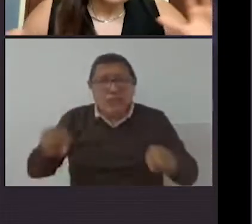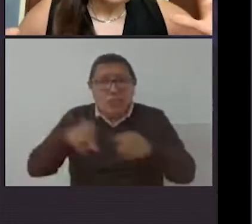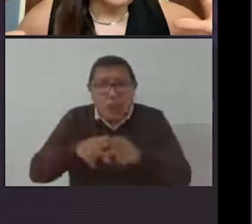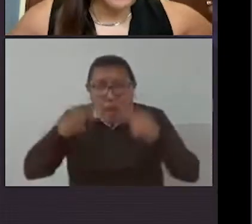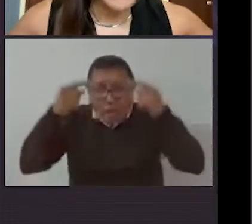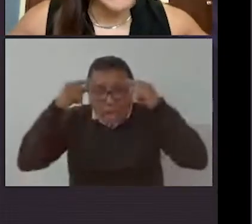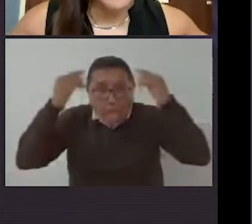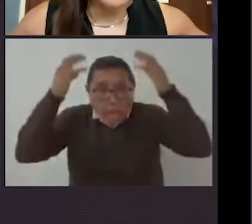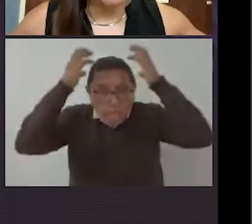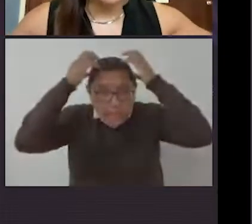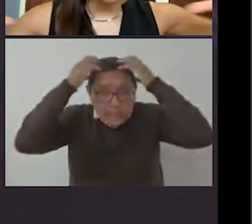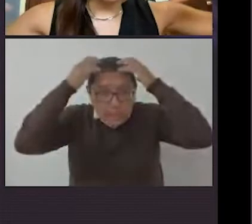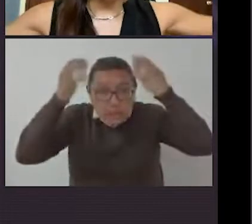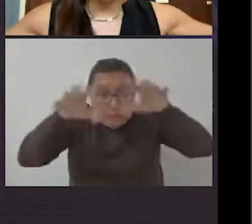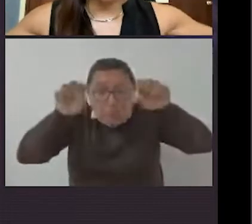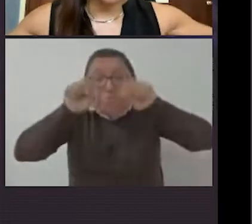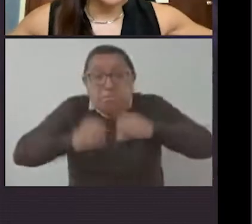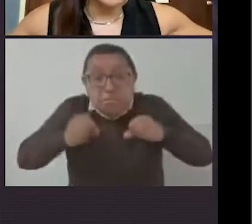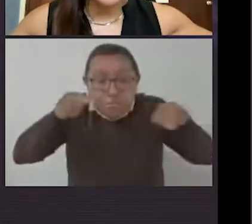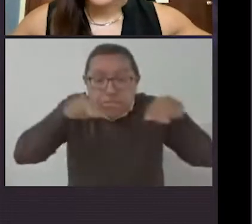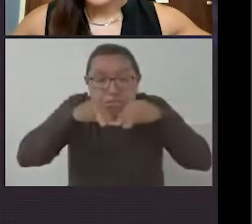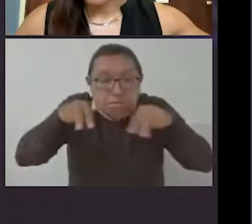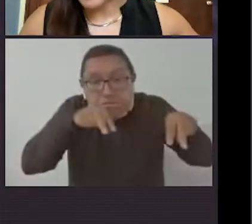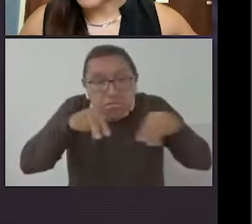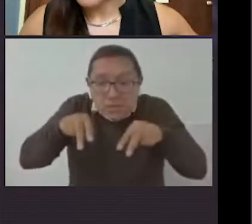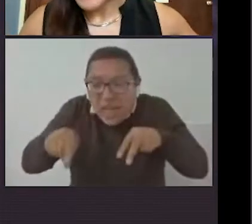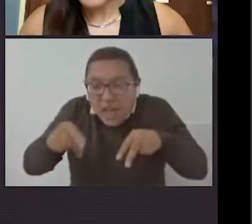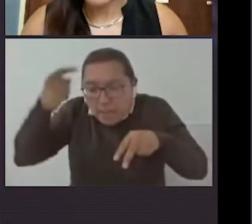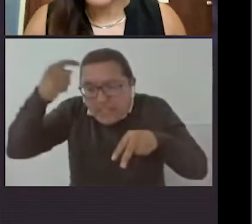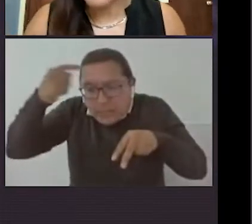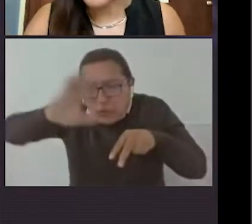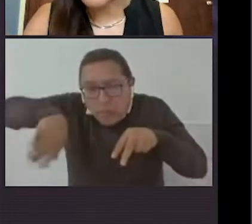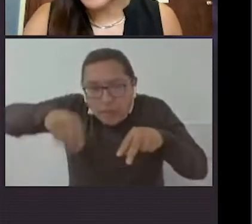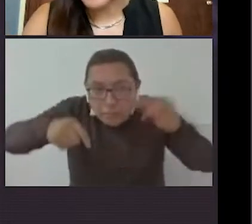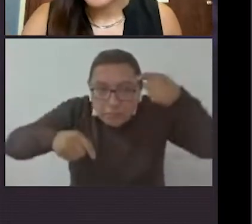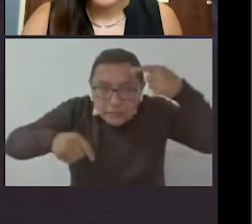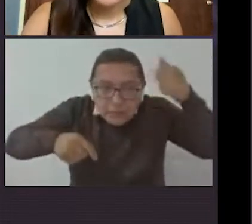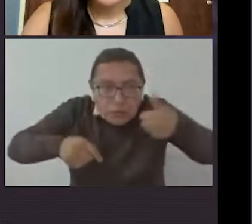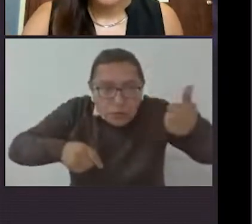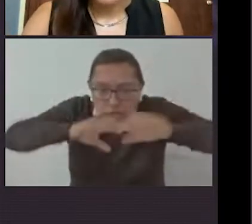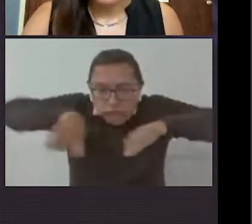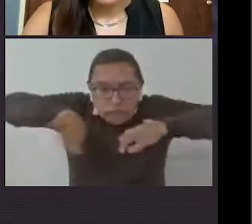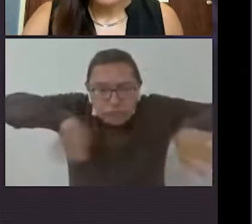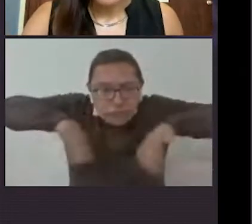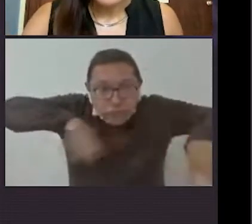a ver que no vengan pensamientos que no me funcionan. No, eso es imposible.